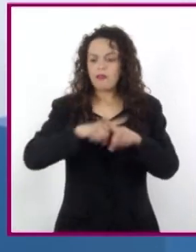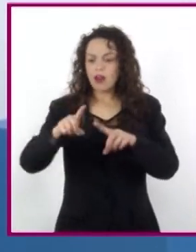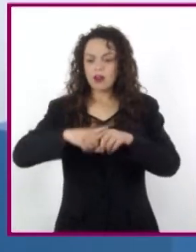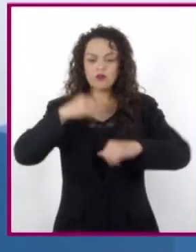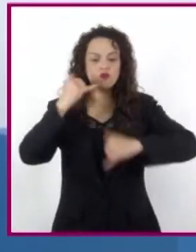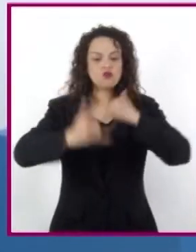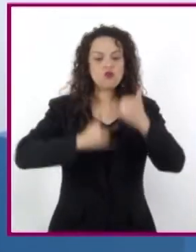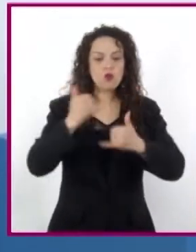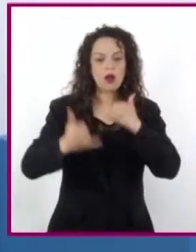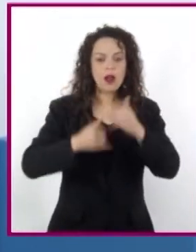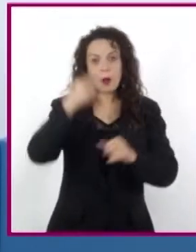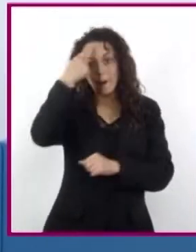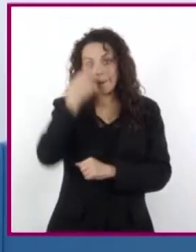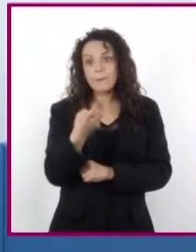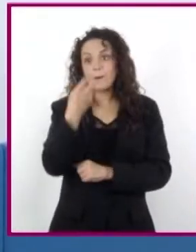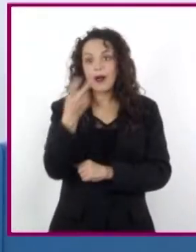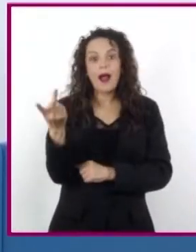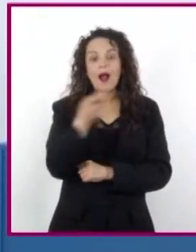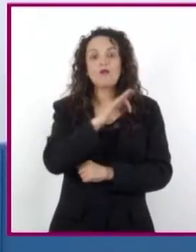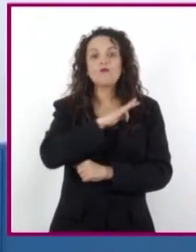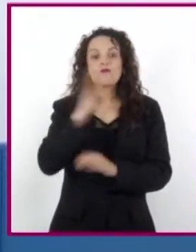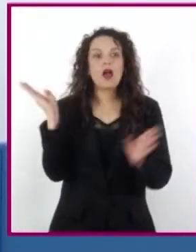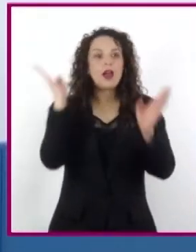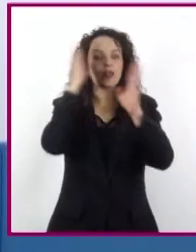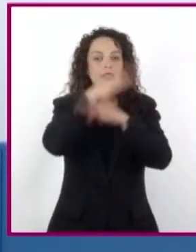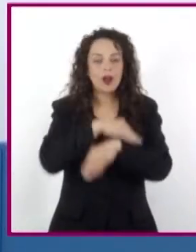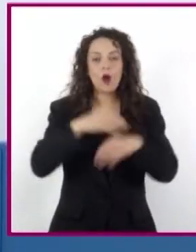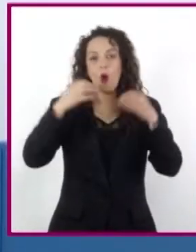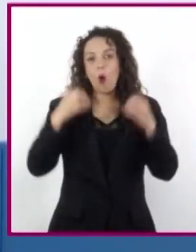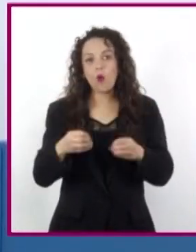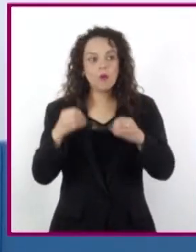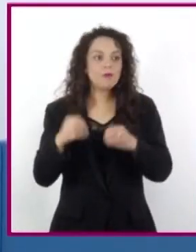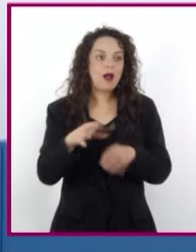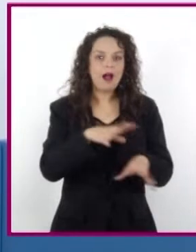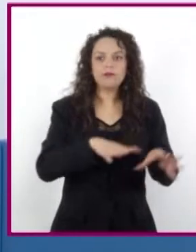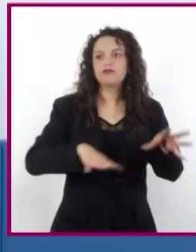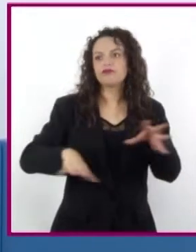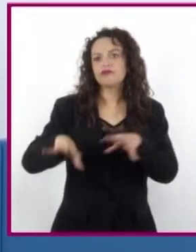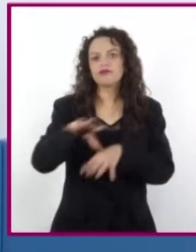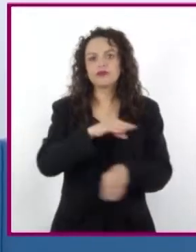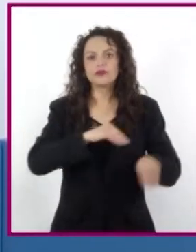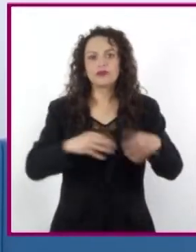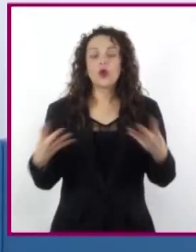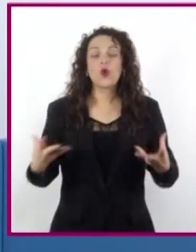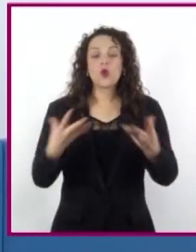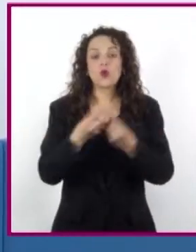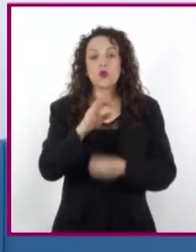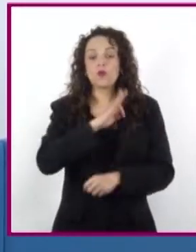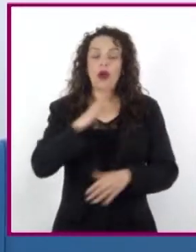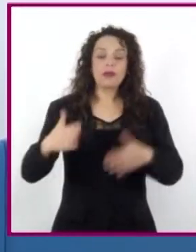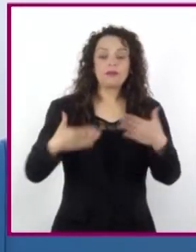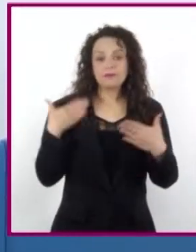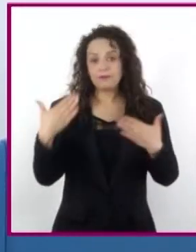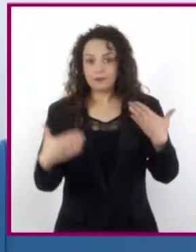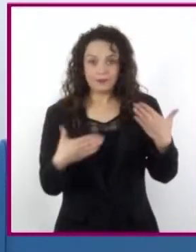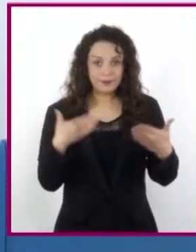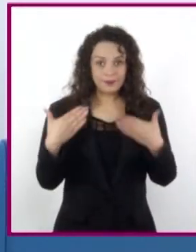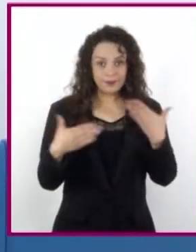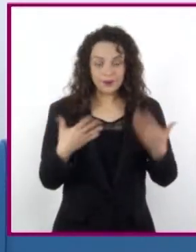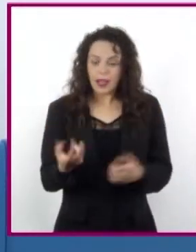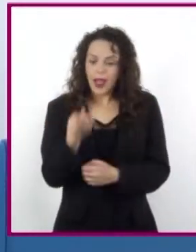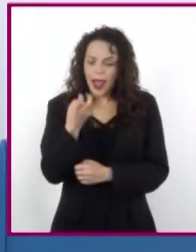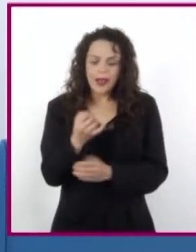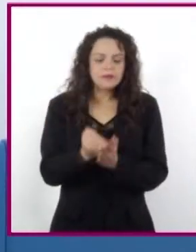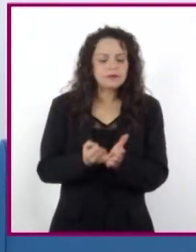las mantuvieran ocupadas, entretenidas y se pudieran divertir todas juntas. Así que